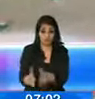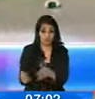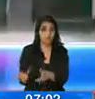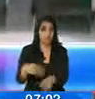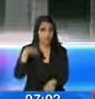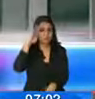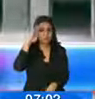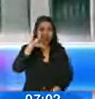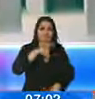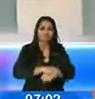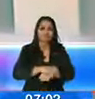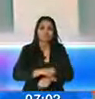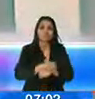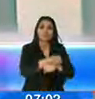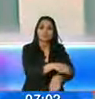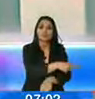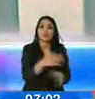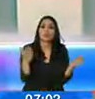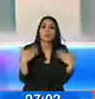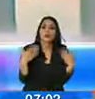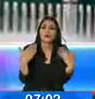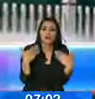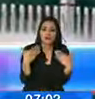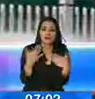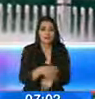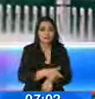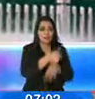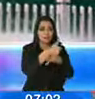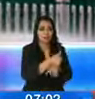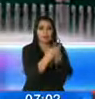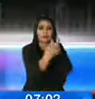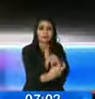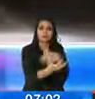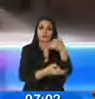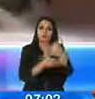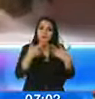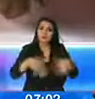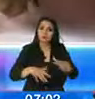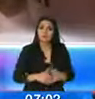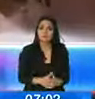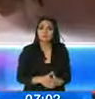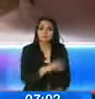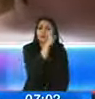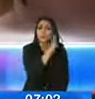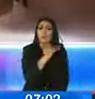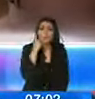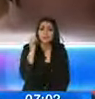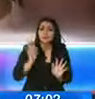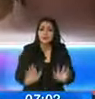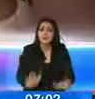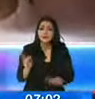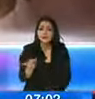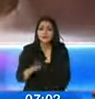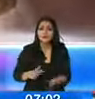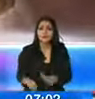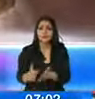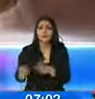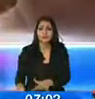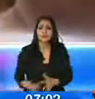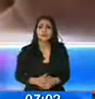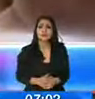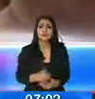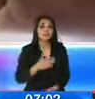detenido y trasladado a Guayaquil para presentarlo ante las autoridades judiciales. Nunca nos imaginamos una cosa así, oiga. Así,